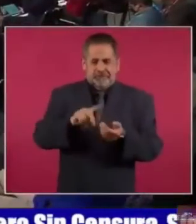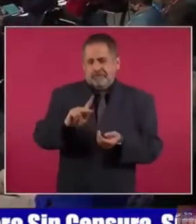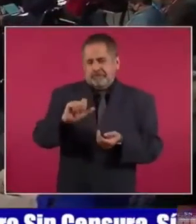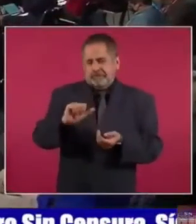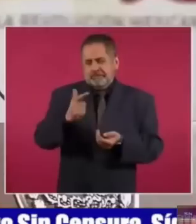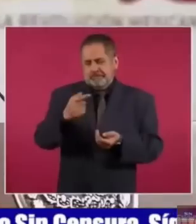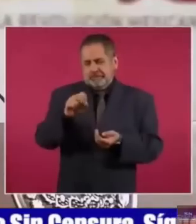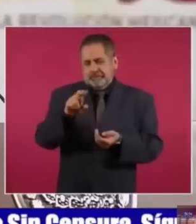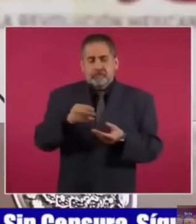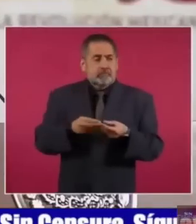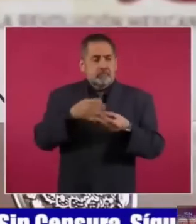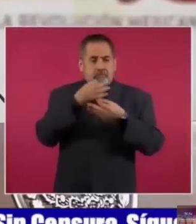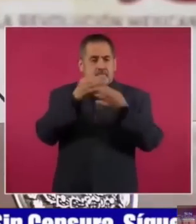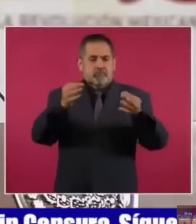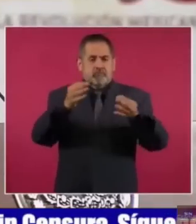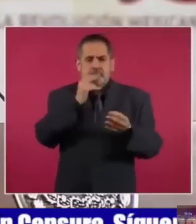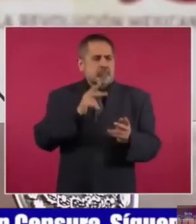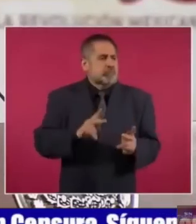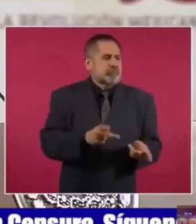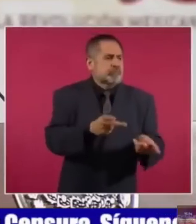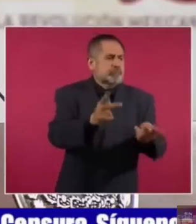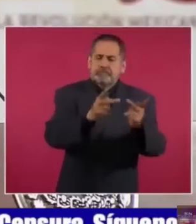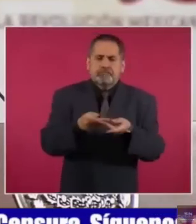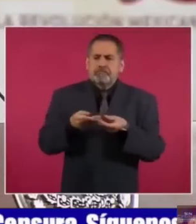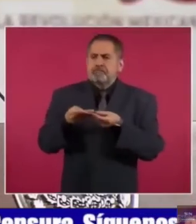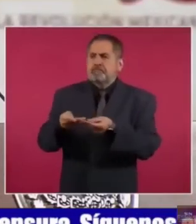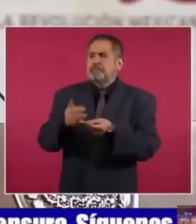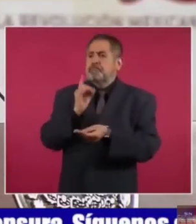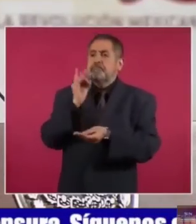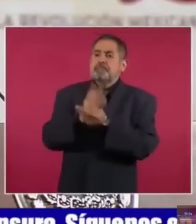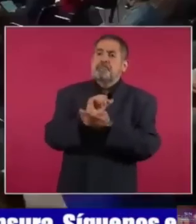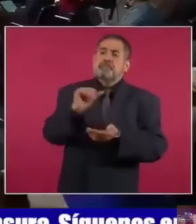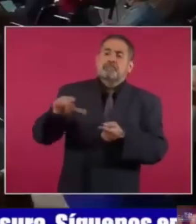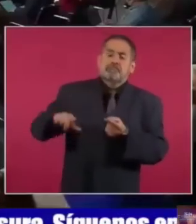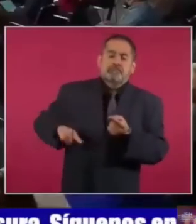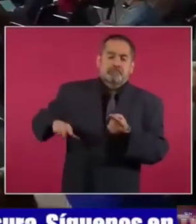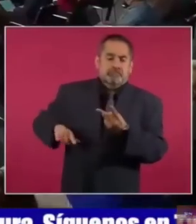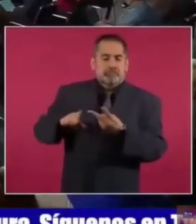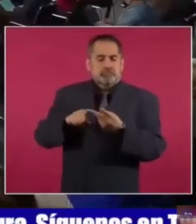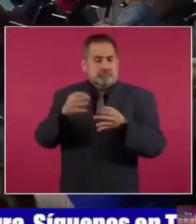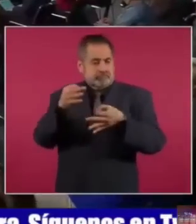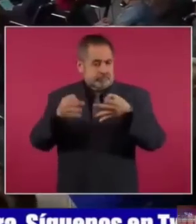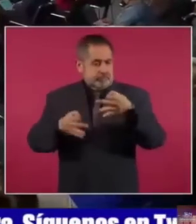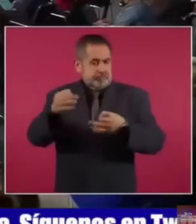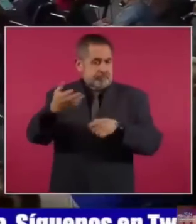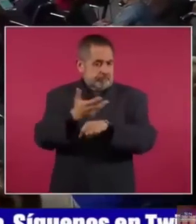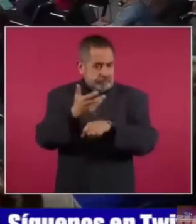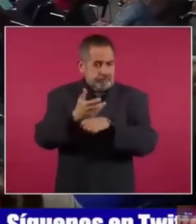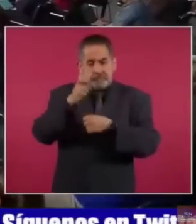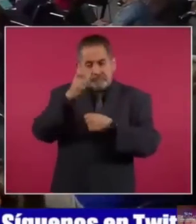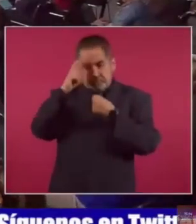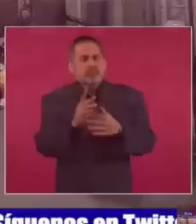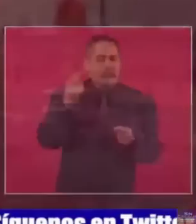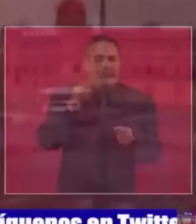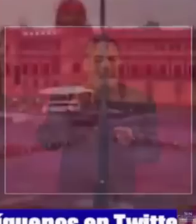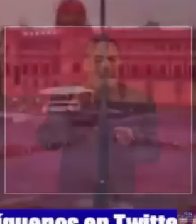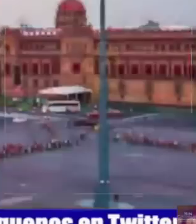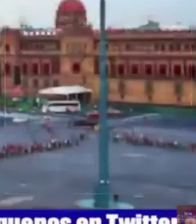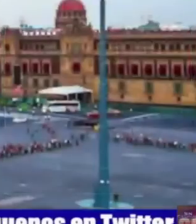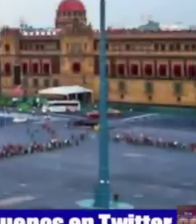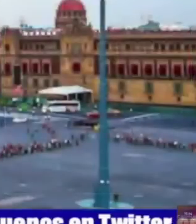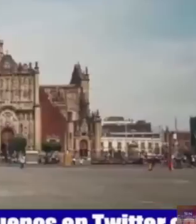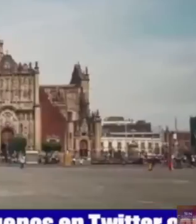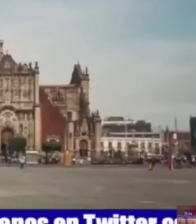algo que está atrás y que no va a volver. En México tenemos un muy largo recuento, mi querido Vicente,